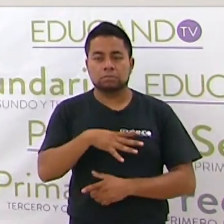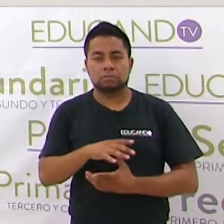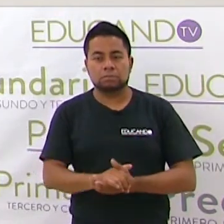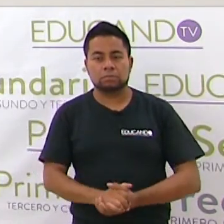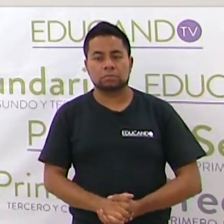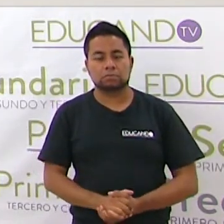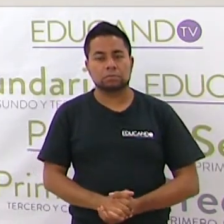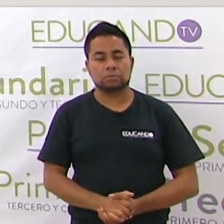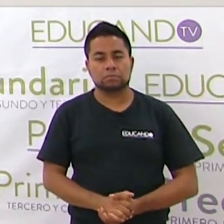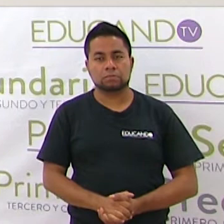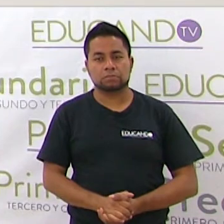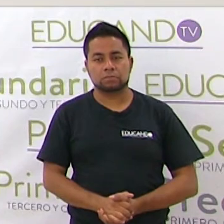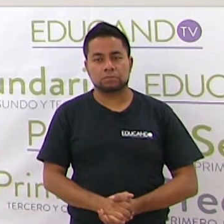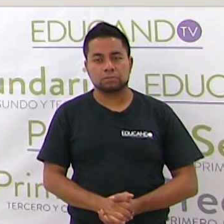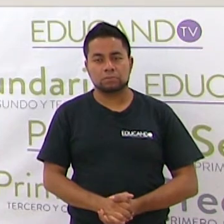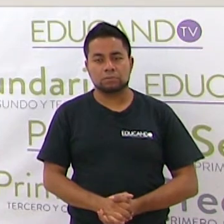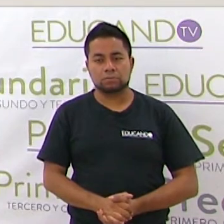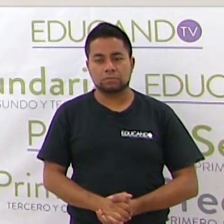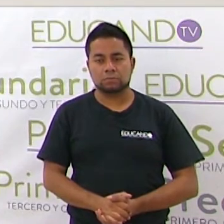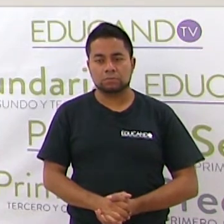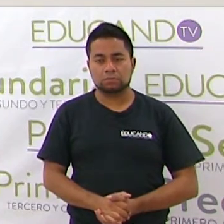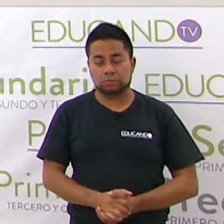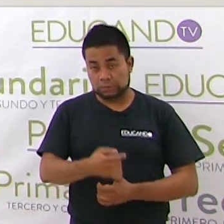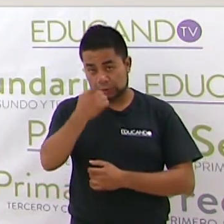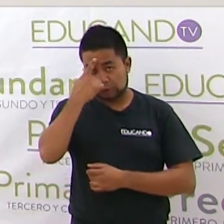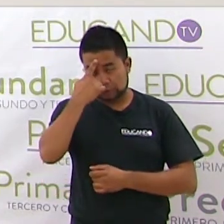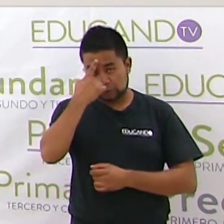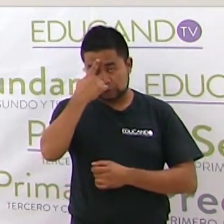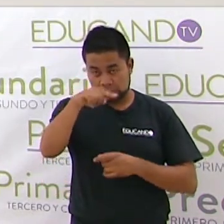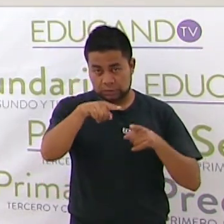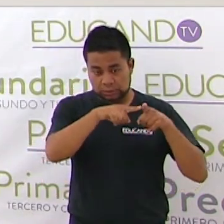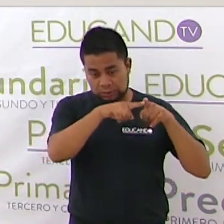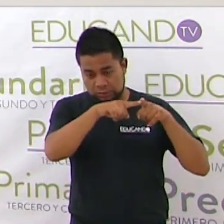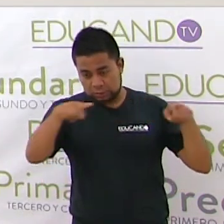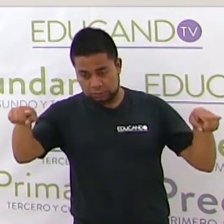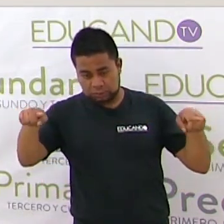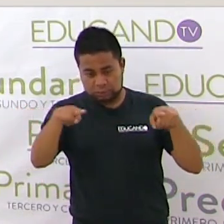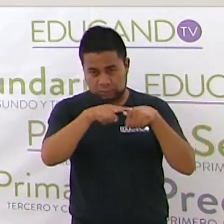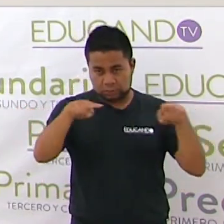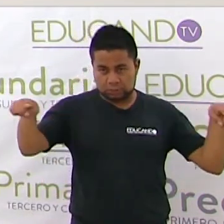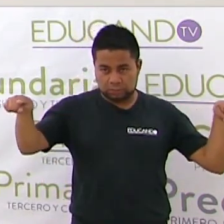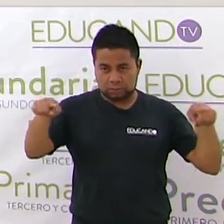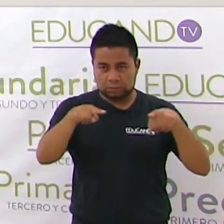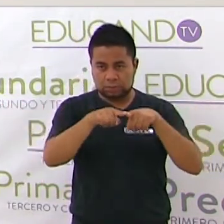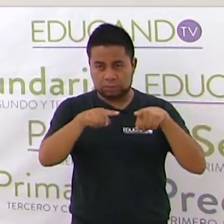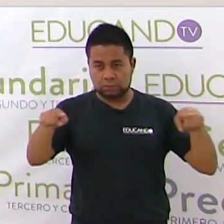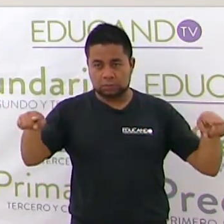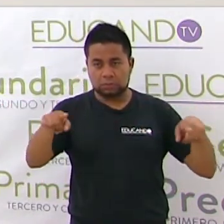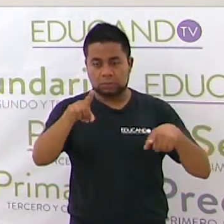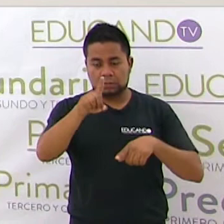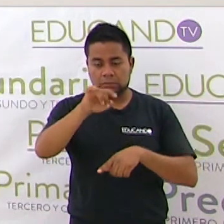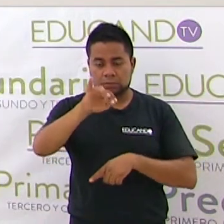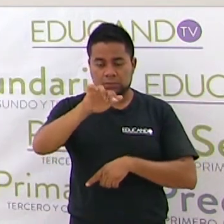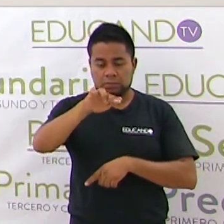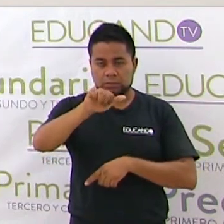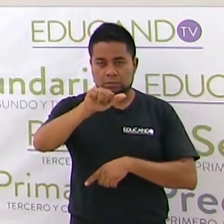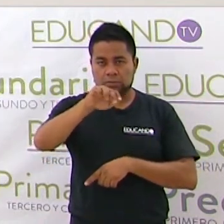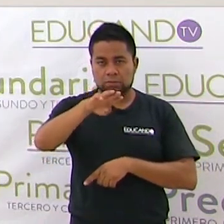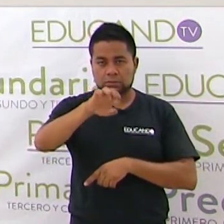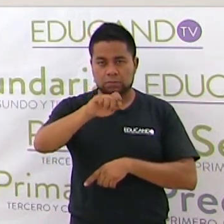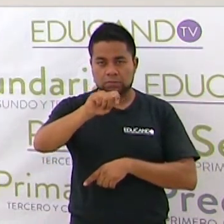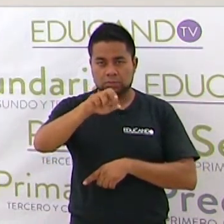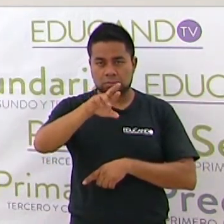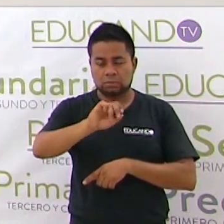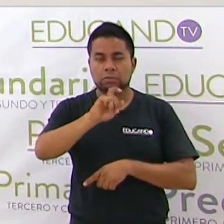y el diámetro de esta circunferencia va a ser